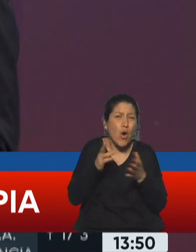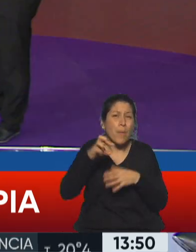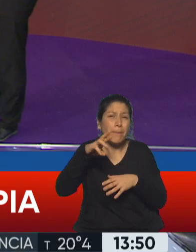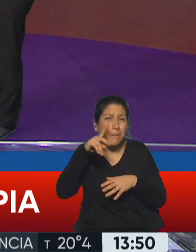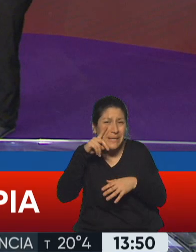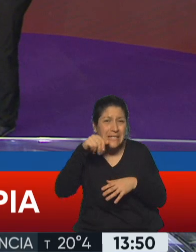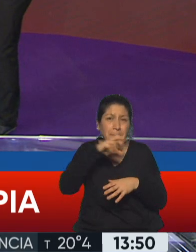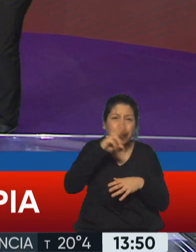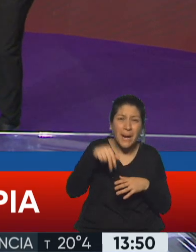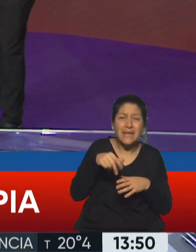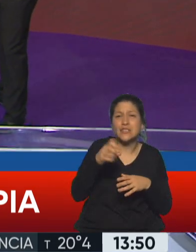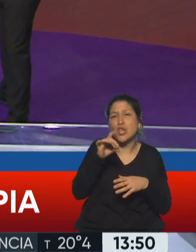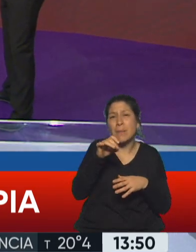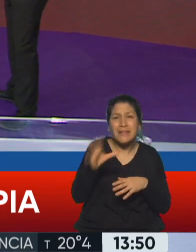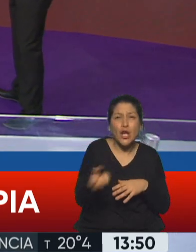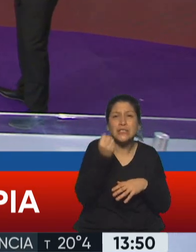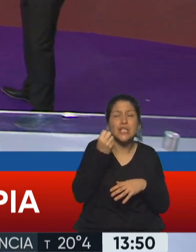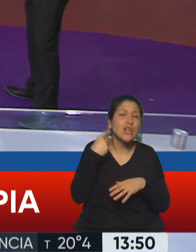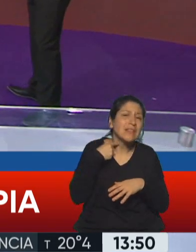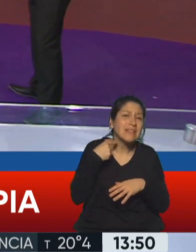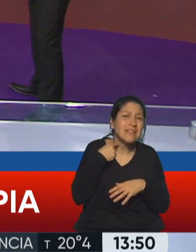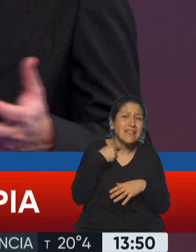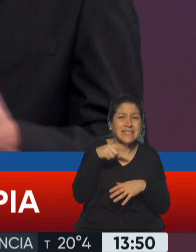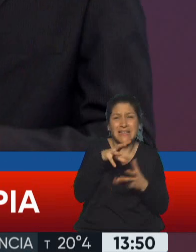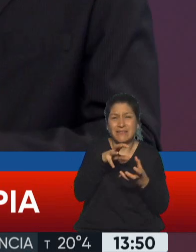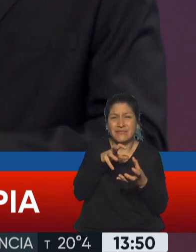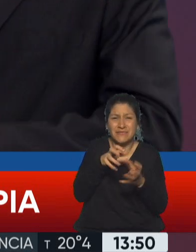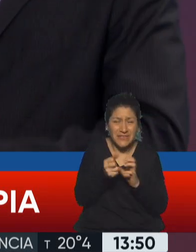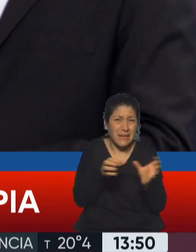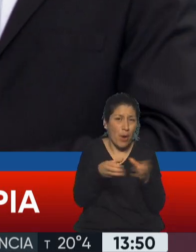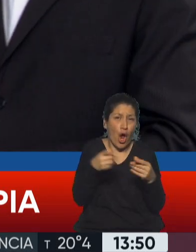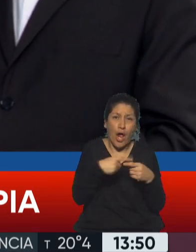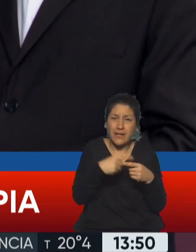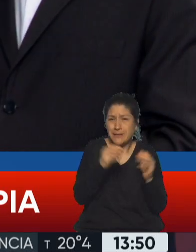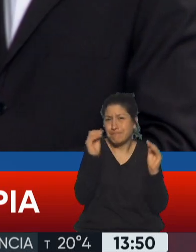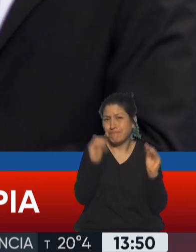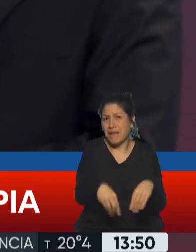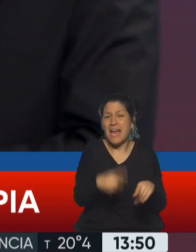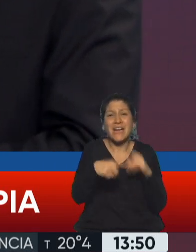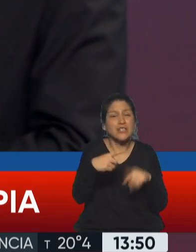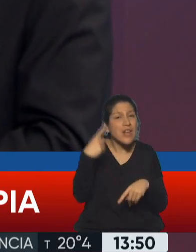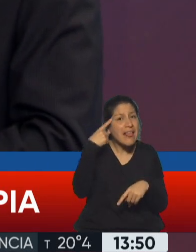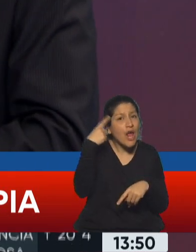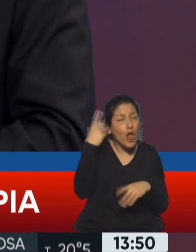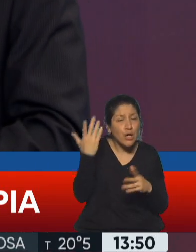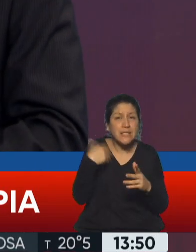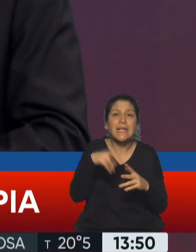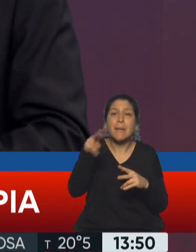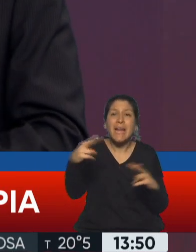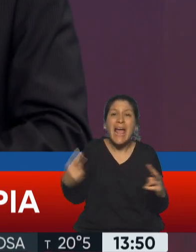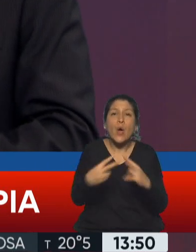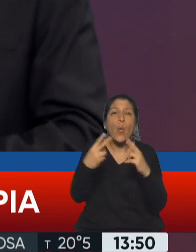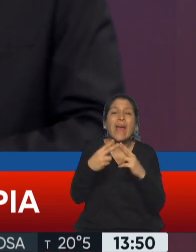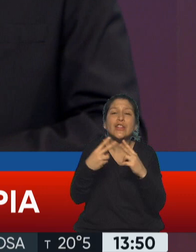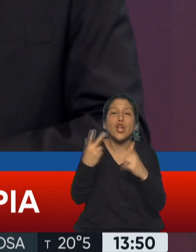PAN, obtuvo solo 13 votos. Está políticamente destruido el PRD, vaciado en términos ideológicos, etcétera. Y Encuentro Social, el partido de la